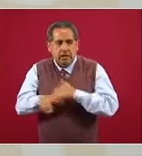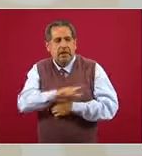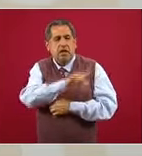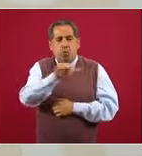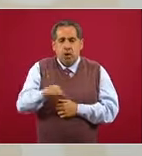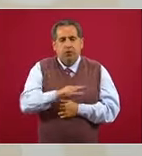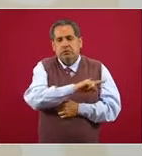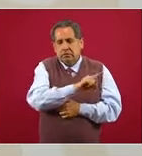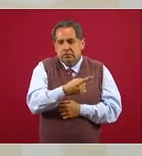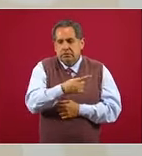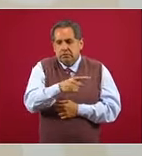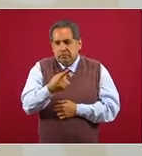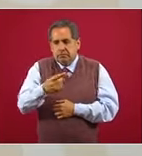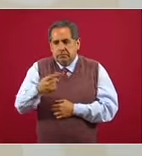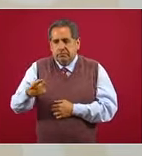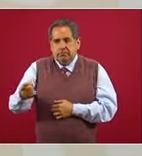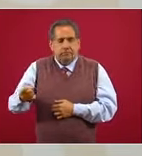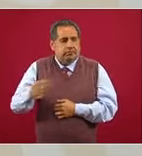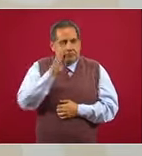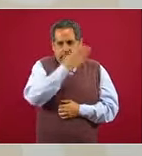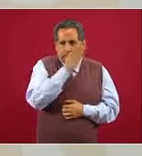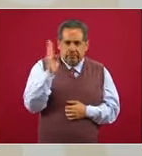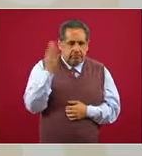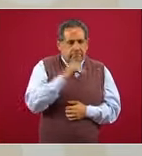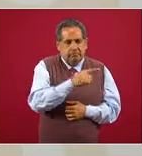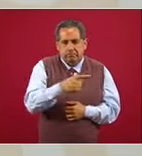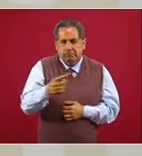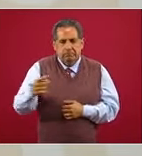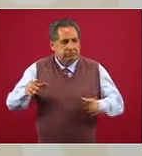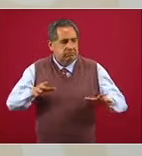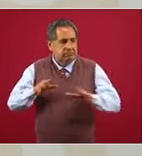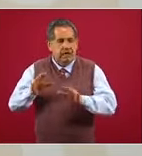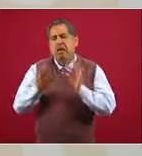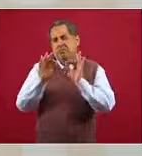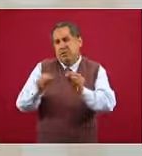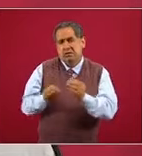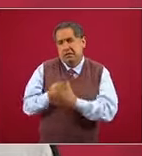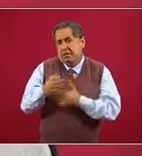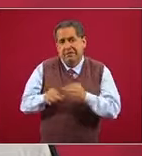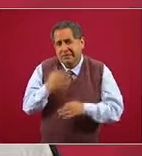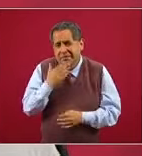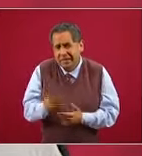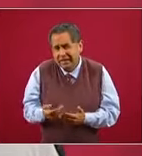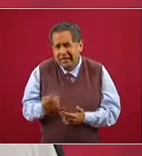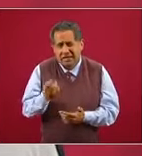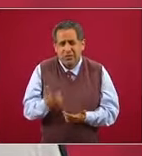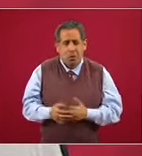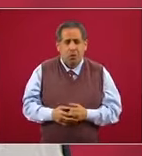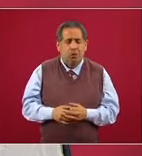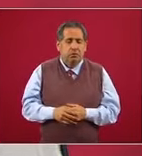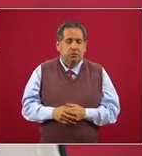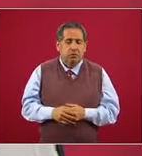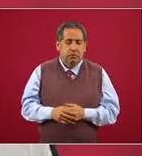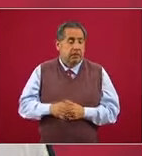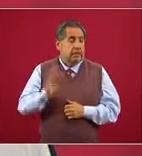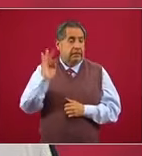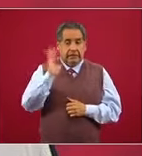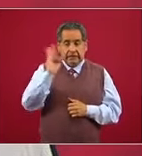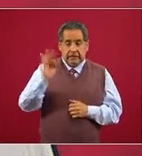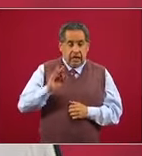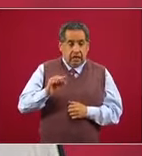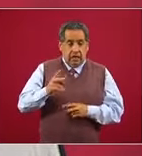se puede llevar a cabo este retorno a las actividades específicas. Si la